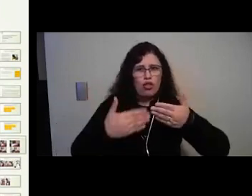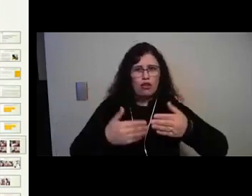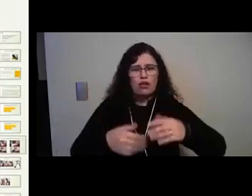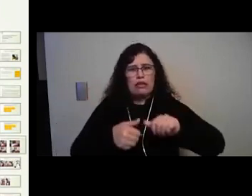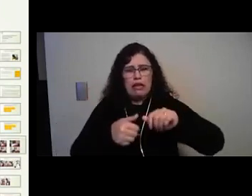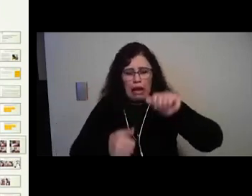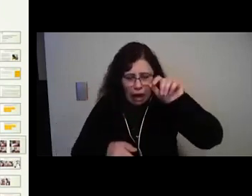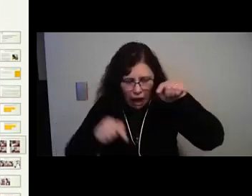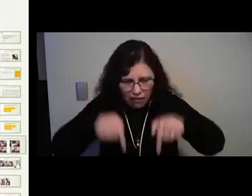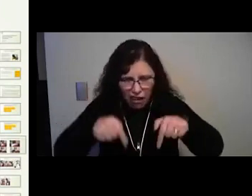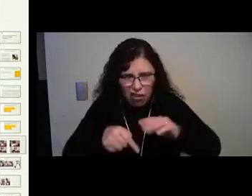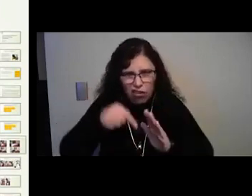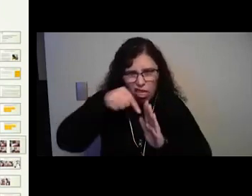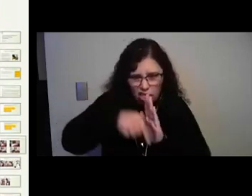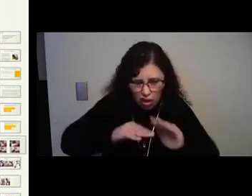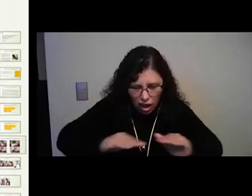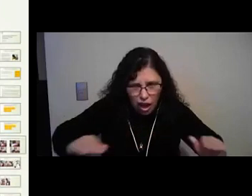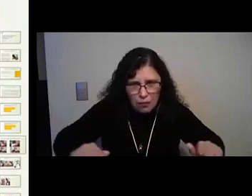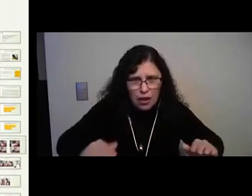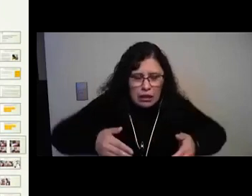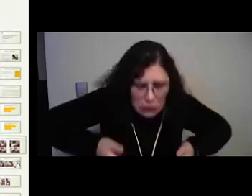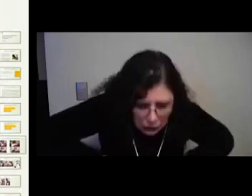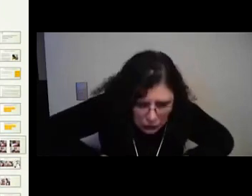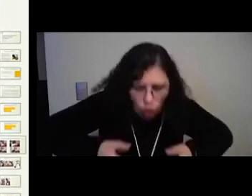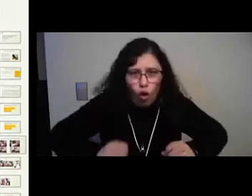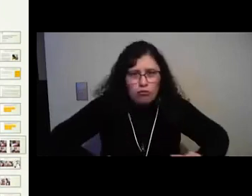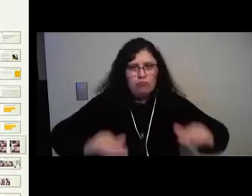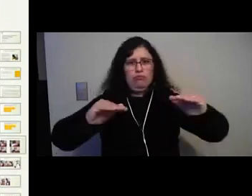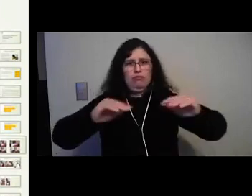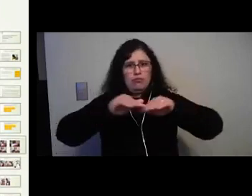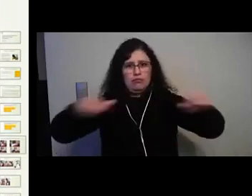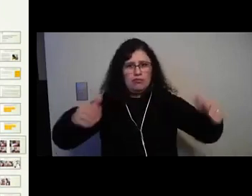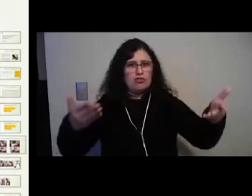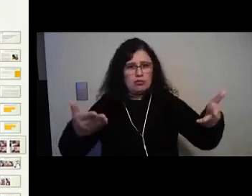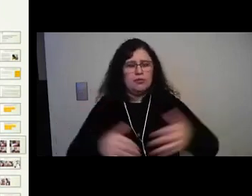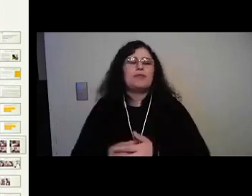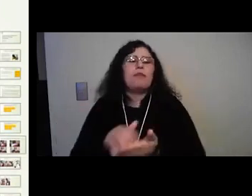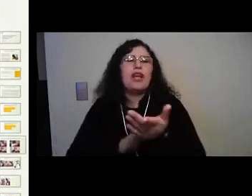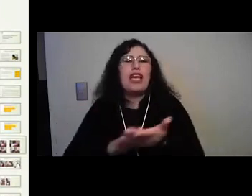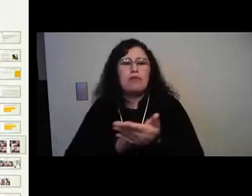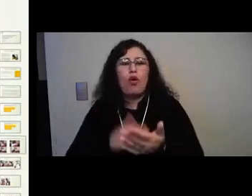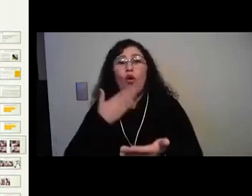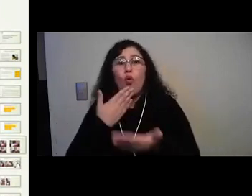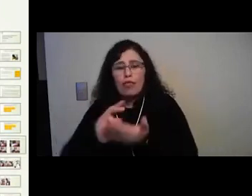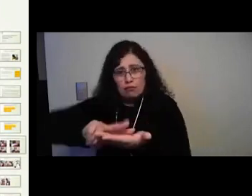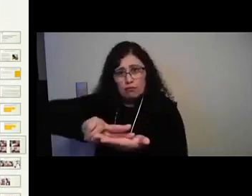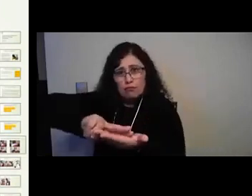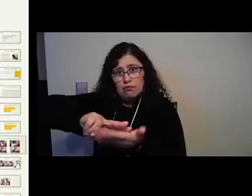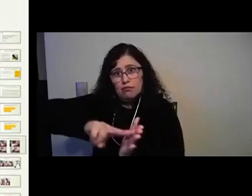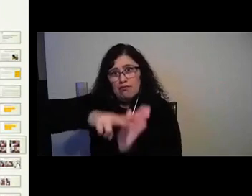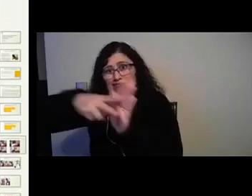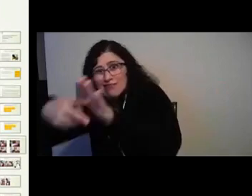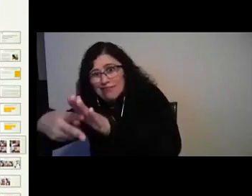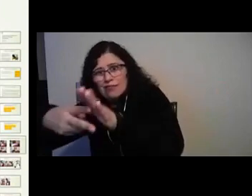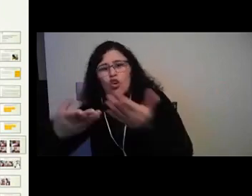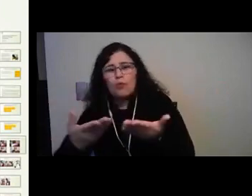de las condiciones morfológicas del terapeuta o el tratante, ¿ya? Si usted lo va a girar, por ejemplo, usted le puede decir, como